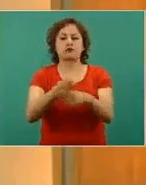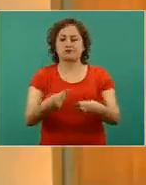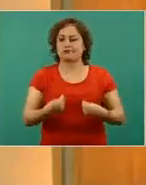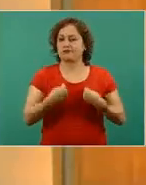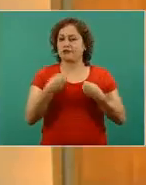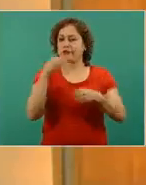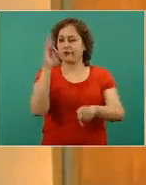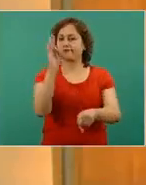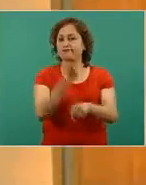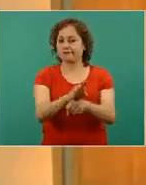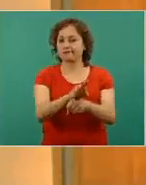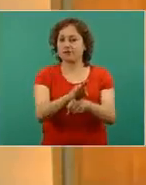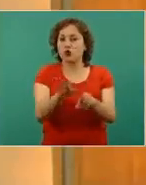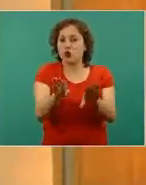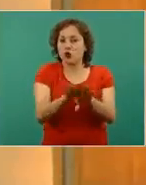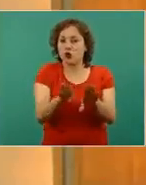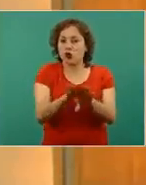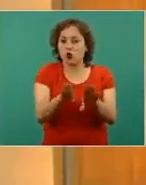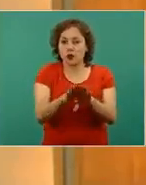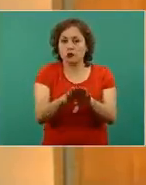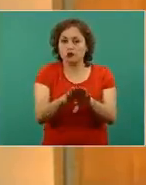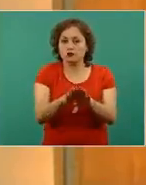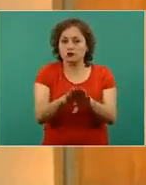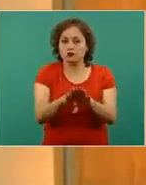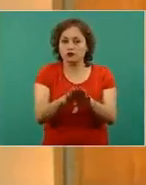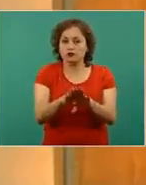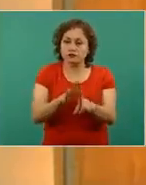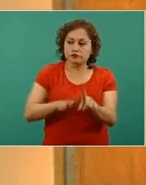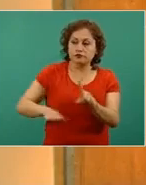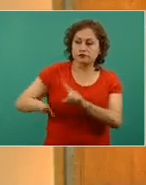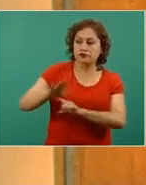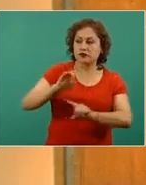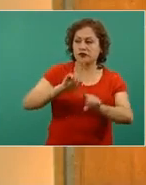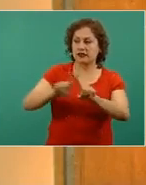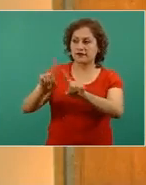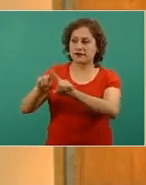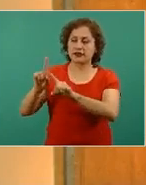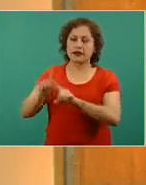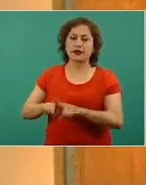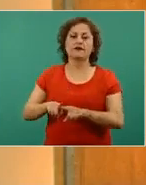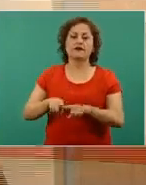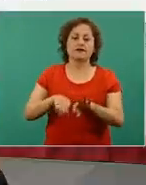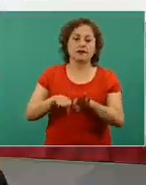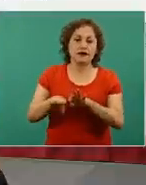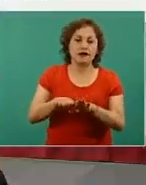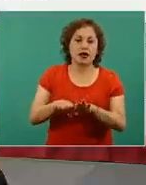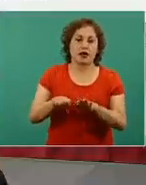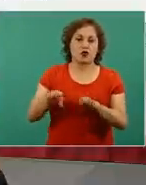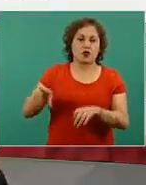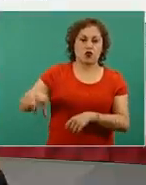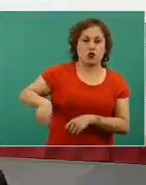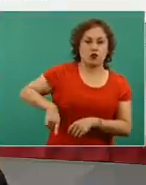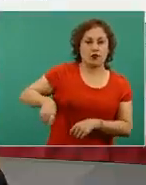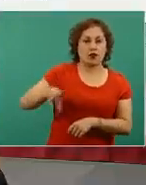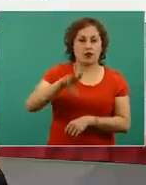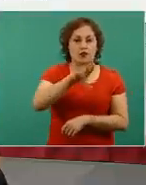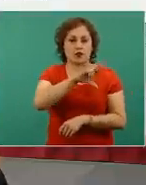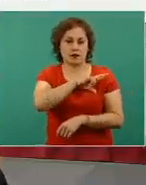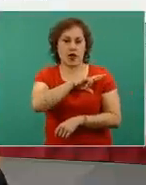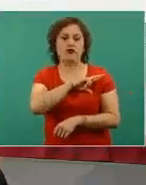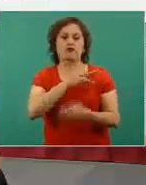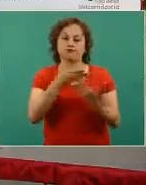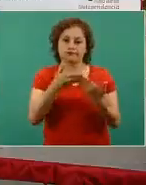a través de el mantener los distintos servicios sociales públicos y privados en